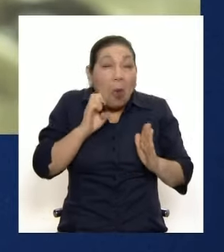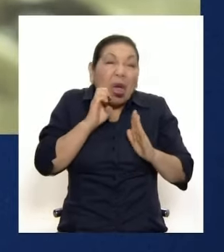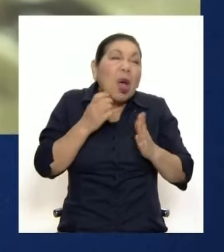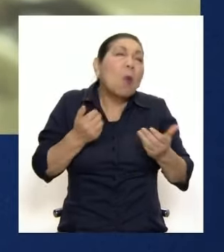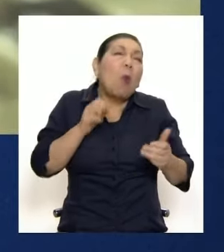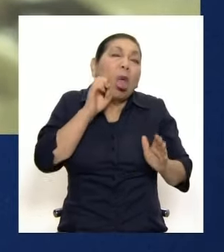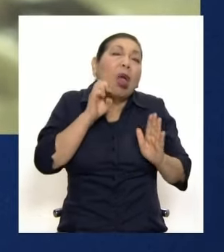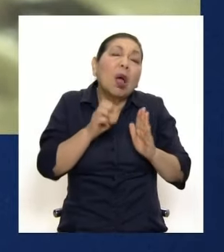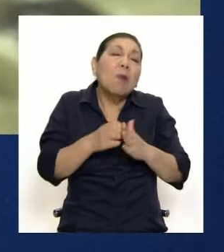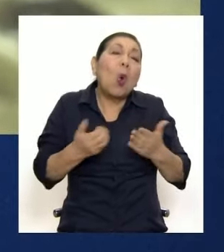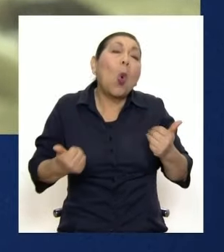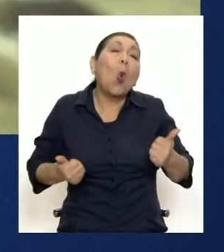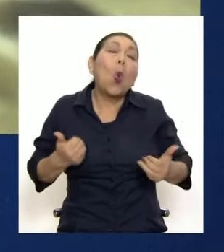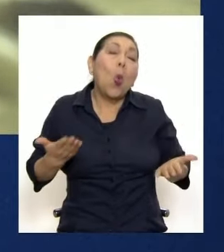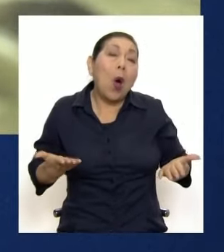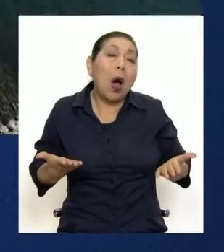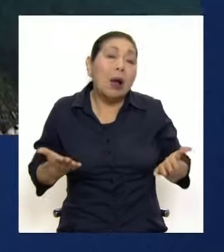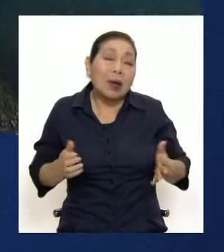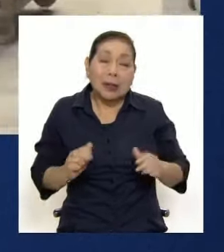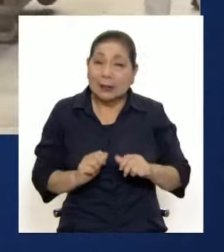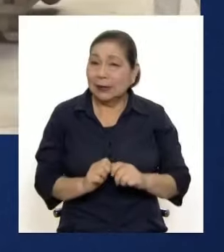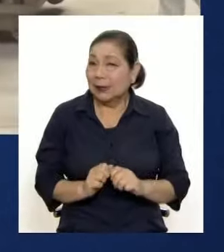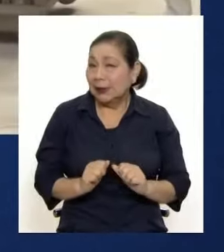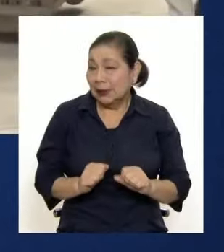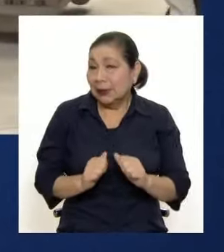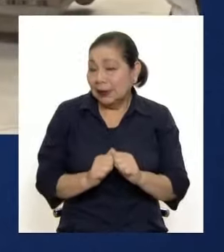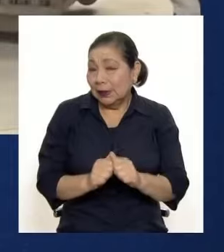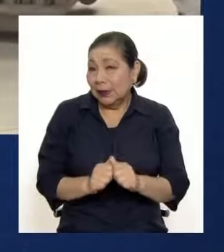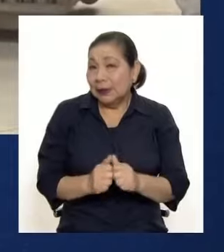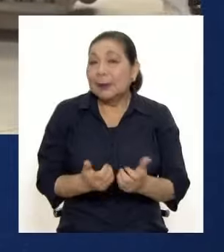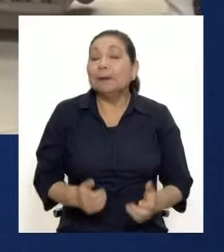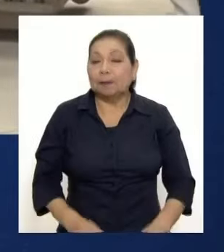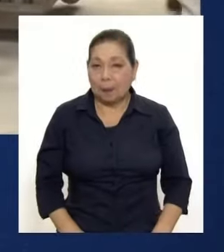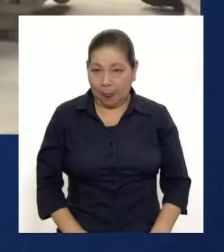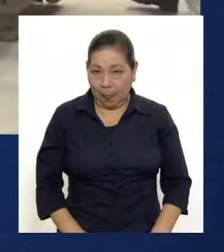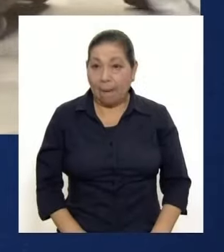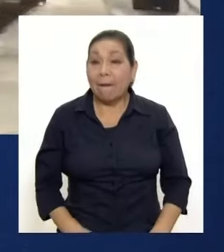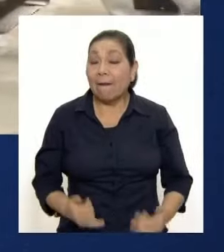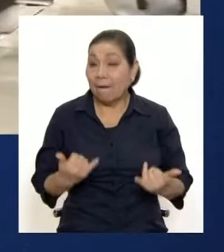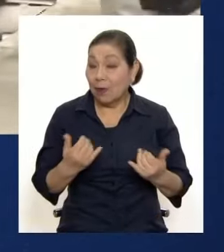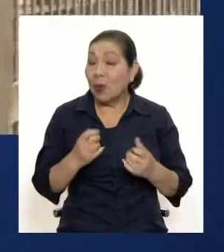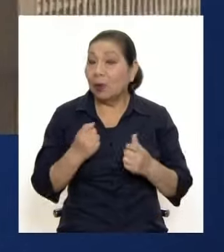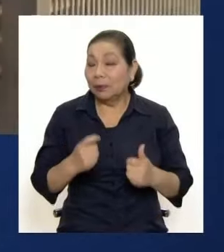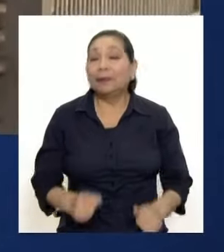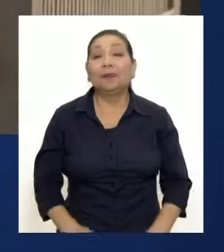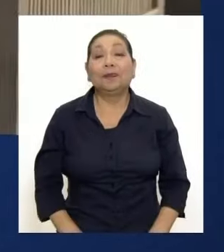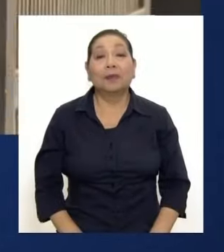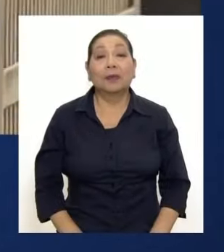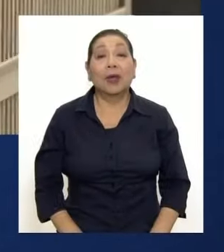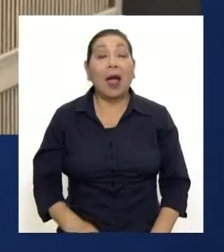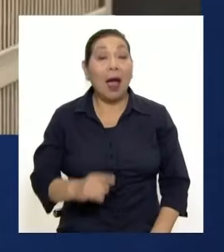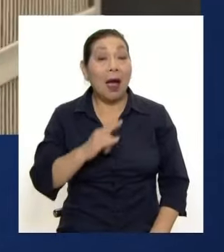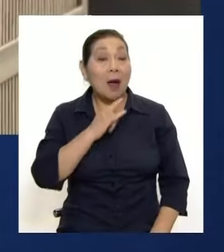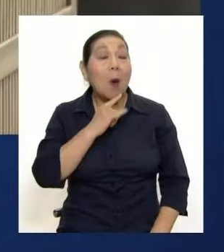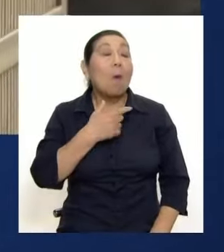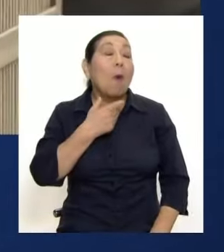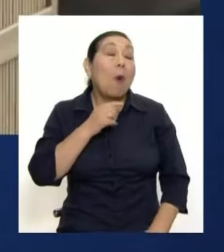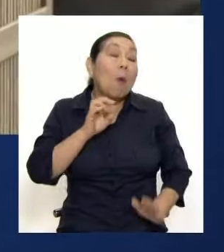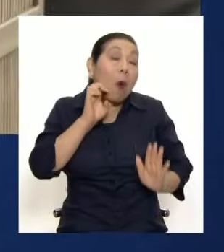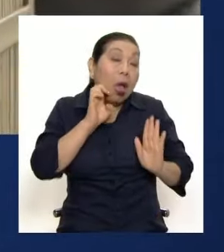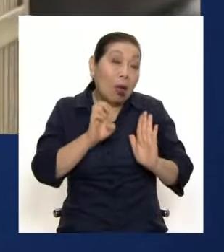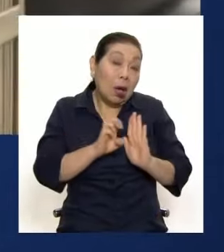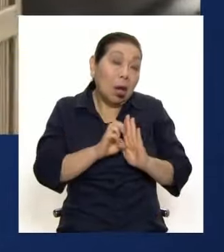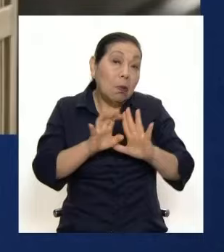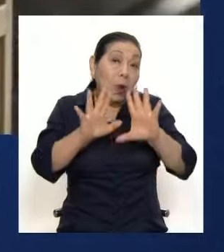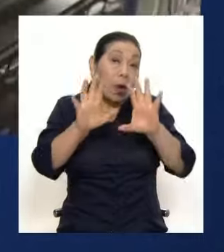Cuáles serían y en los que se acompañan no o en los que acompaña sanipes Sí esa es muy buena pregunta Estados Unidos directamente